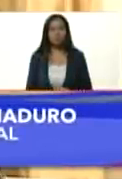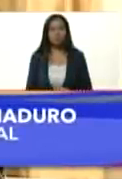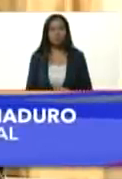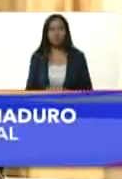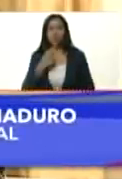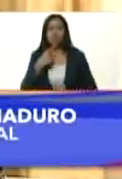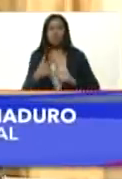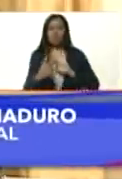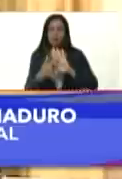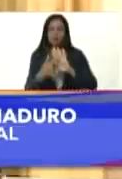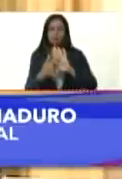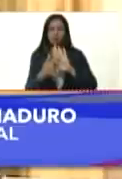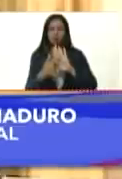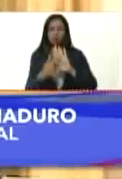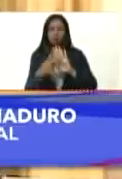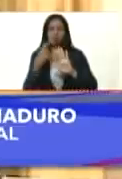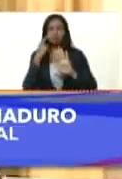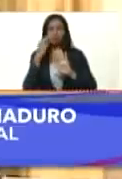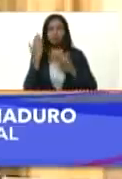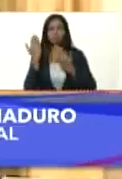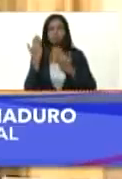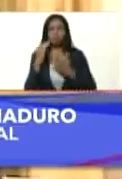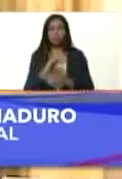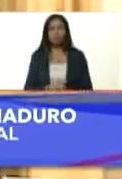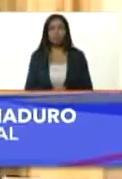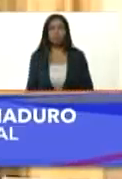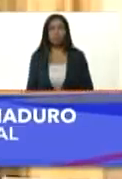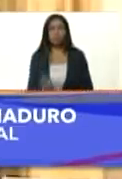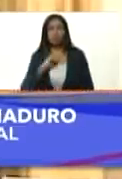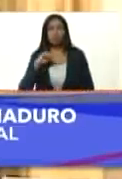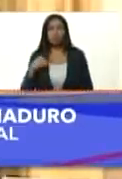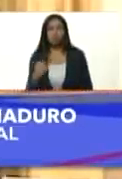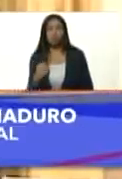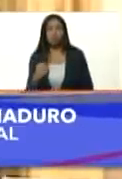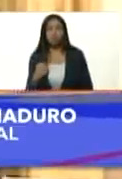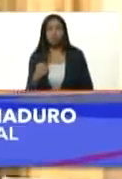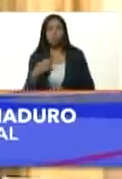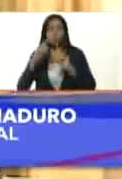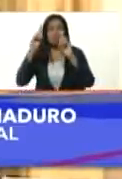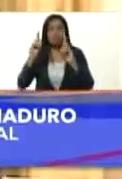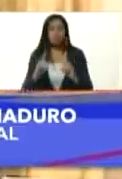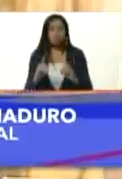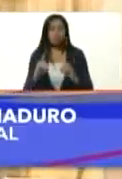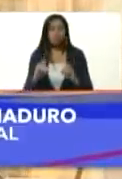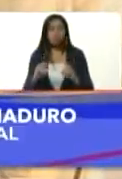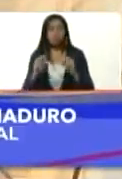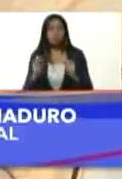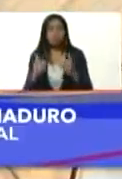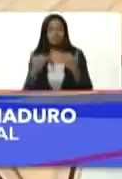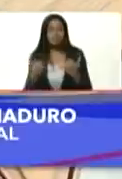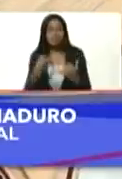muestra un botón, pues. Estamos actuando a tiempo.